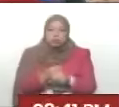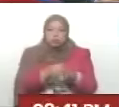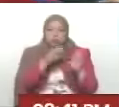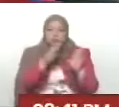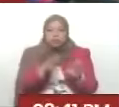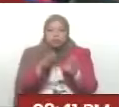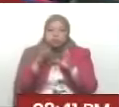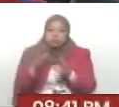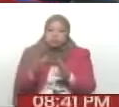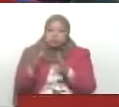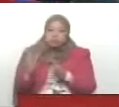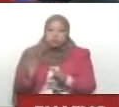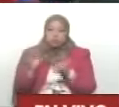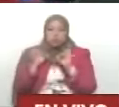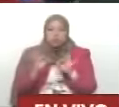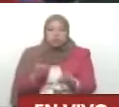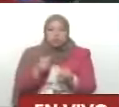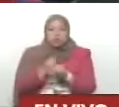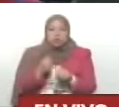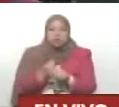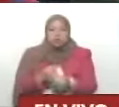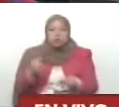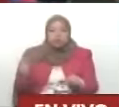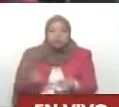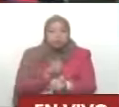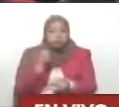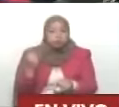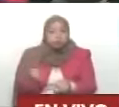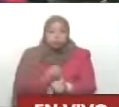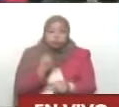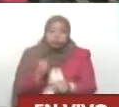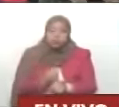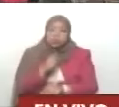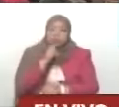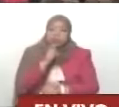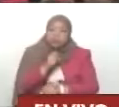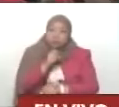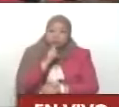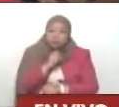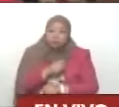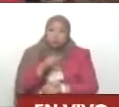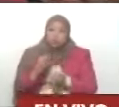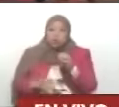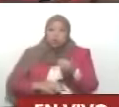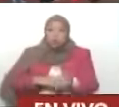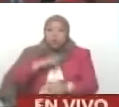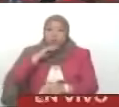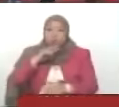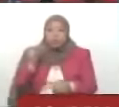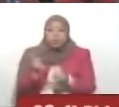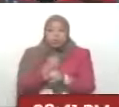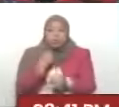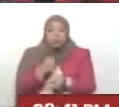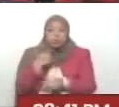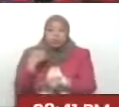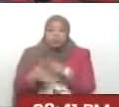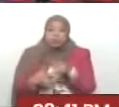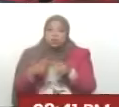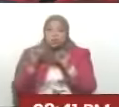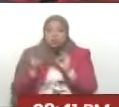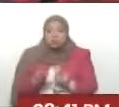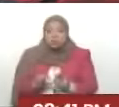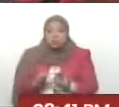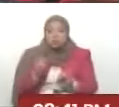Organizadora. Uh-huh. Una organizadora tiene bastante trabajo, ¿verdad? Bastante. Ahorita estamos full y trabajando en batalla, como lo decía usted, con